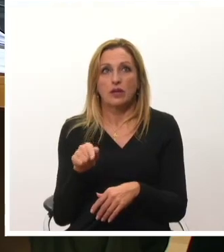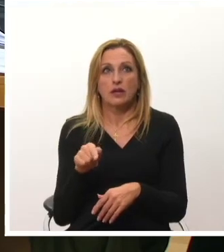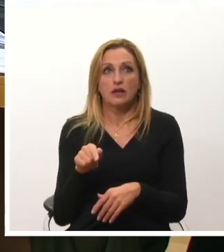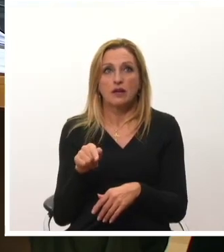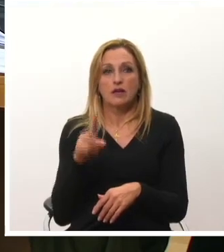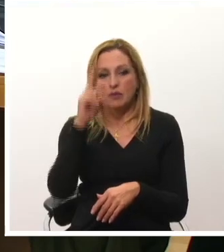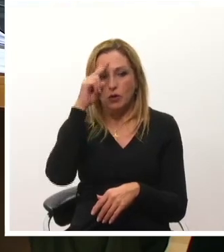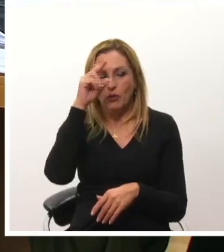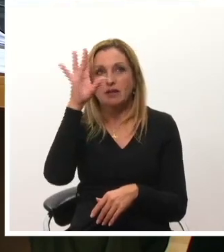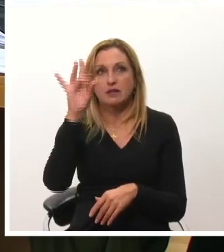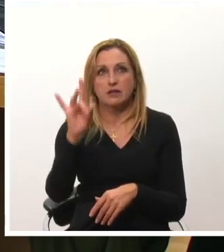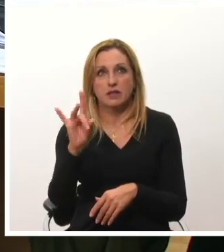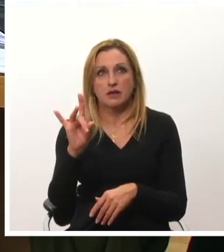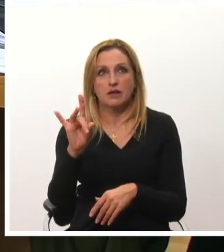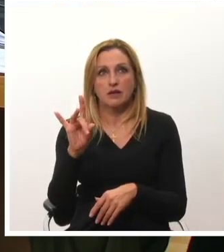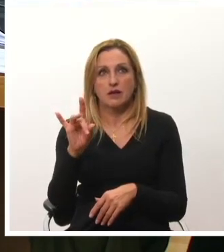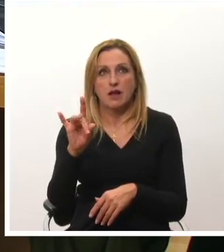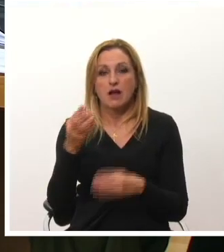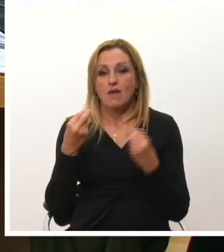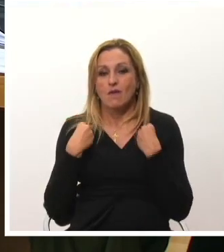si tiene que buscarse la vida